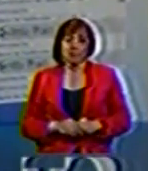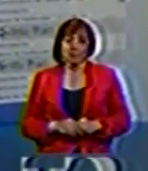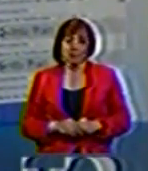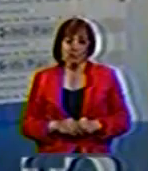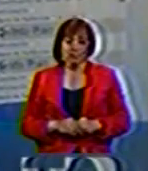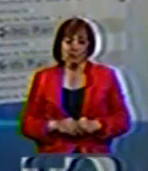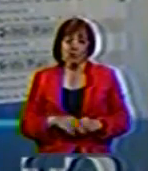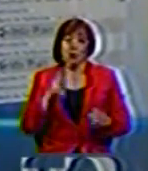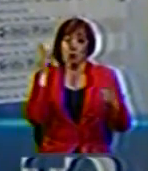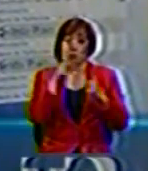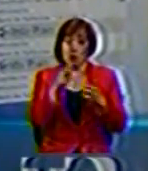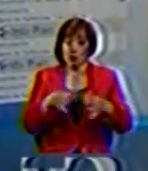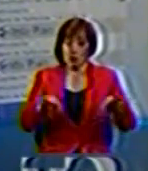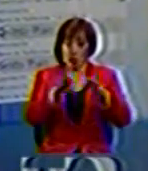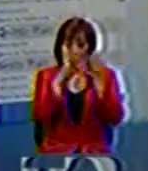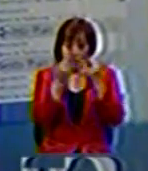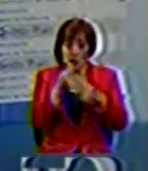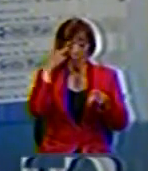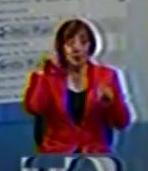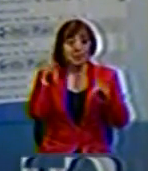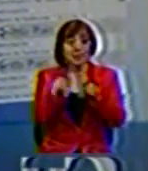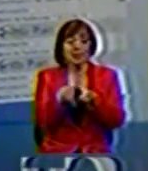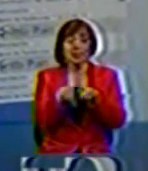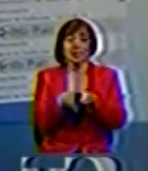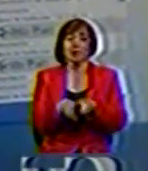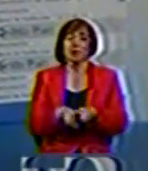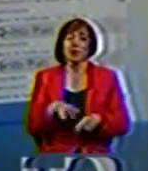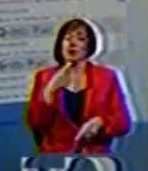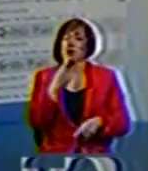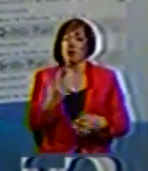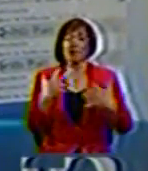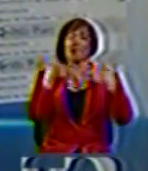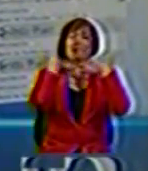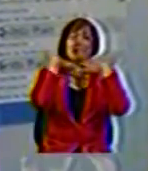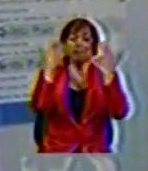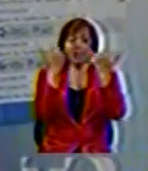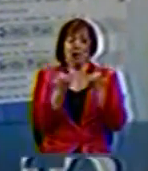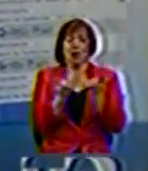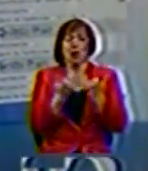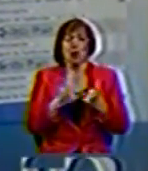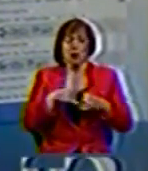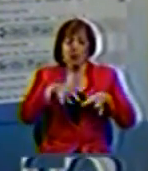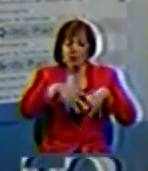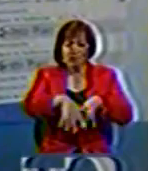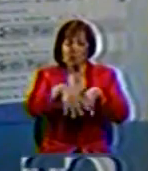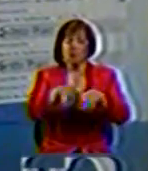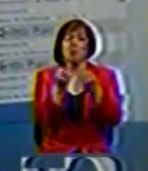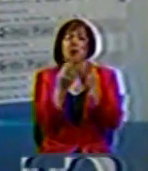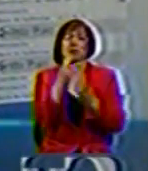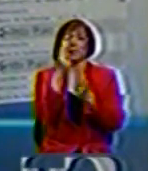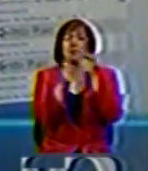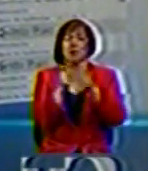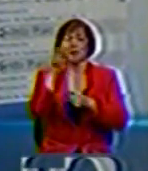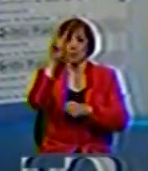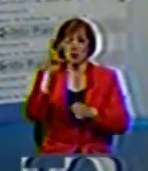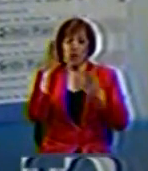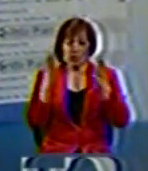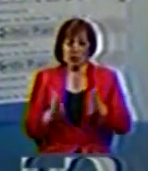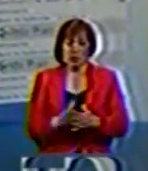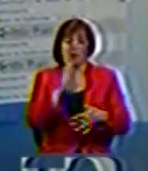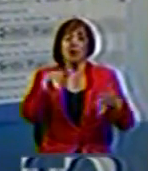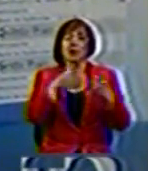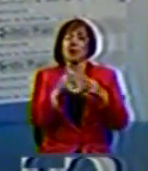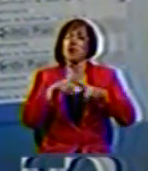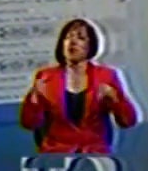Uno de los puntos en los que sí concordaron estas partes procesales es la crisis migratoria que sufre el pueblo venezolano y que afecta no solo al Ecuador, sino a los